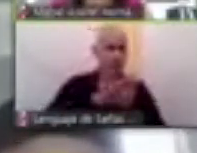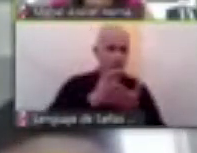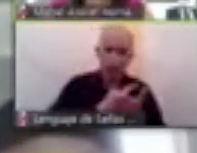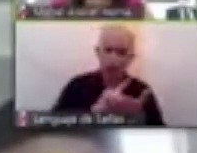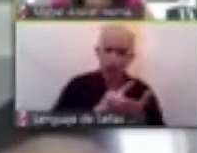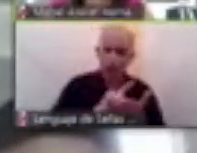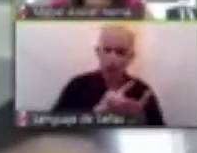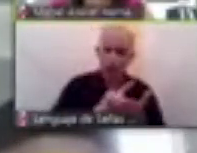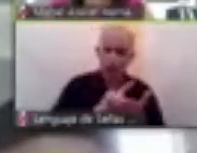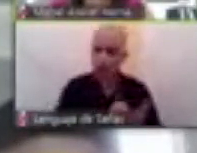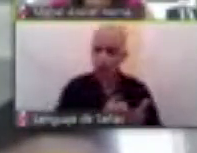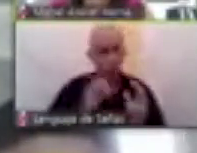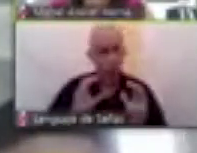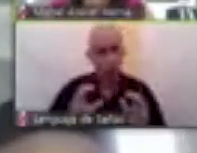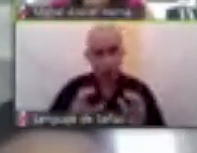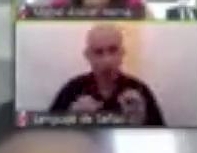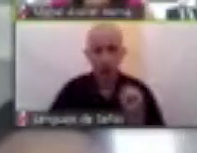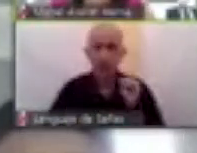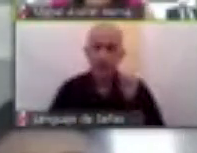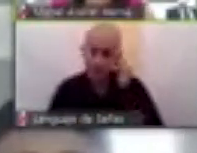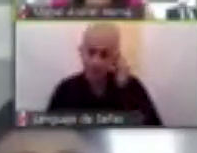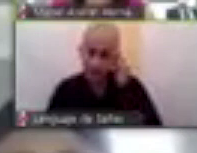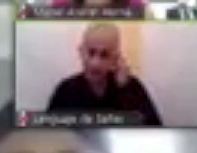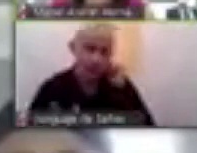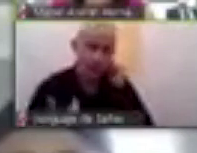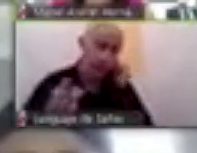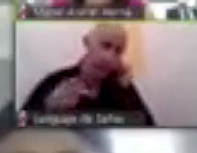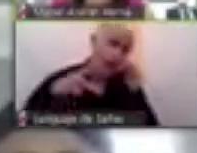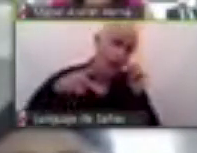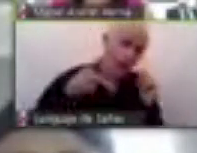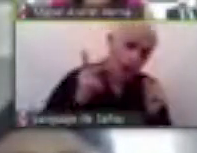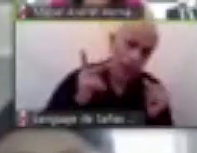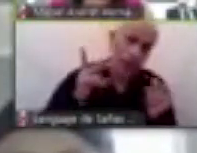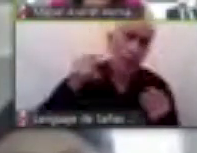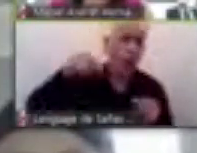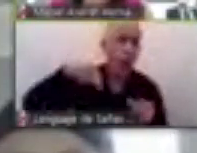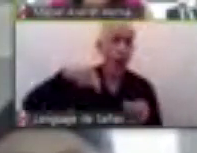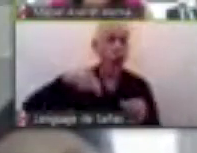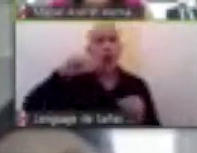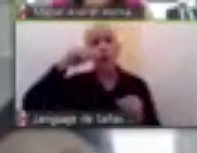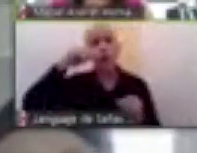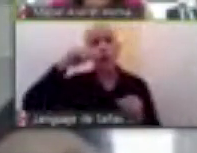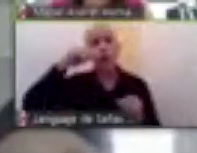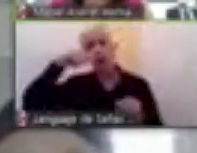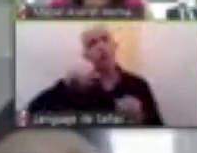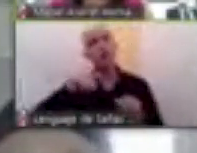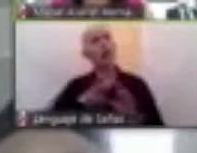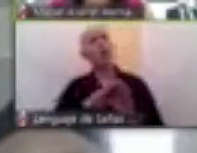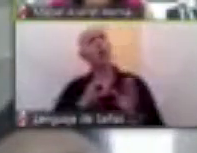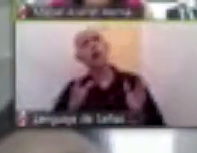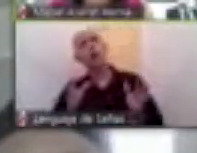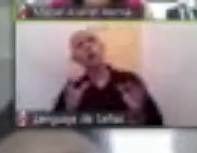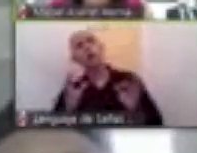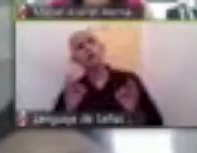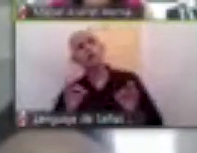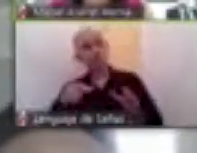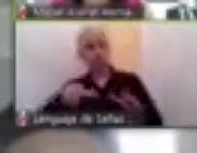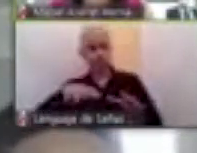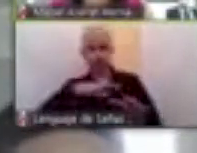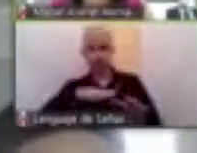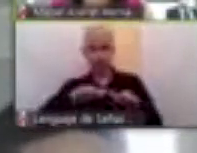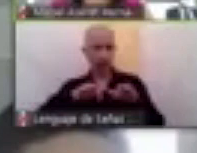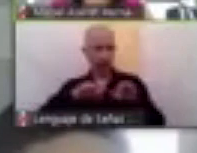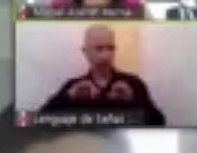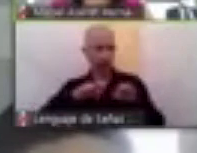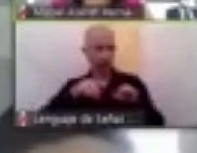tiempo creo que el día de hoy debemos reflexionar acerca de cuál es el compromiso que tenemos los integrantes de este consejo para